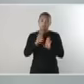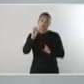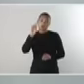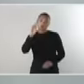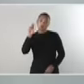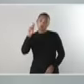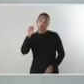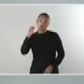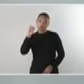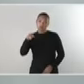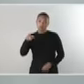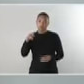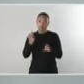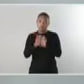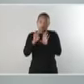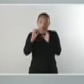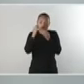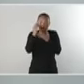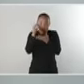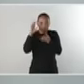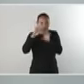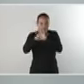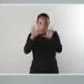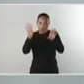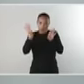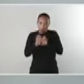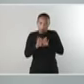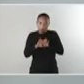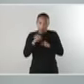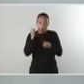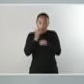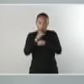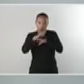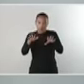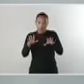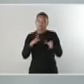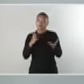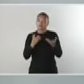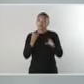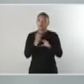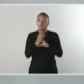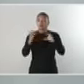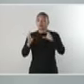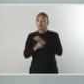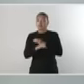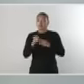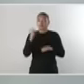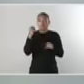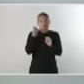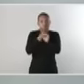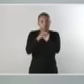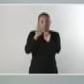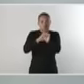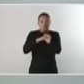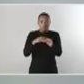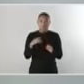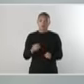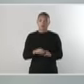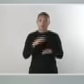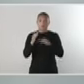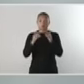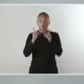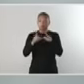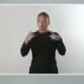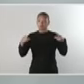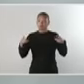la opacidad del manejo de la información son la causa de la inseguridad y de la ausencia del desarrollo económico